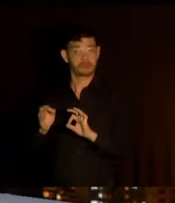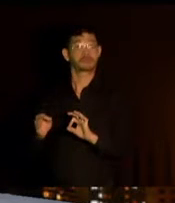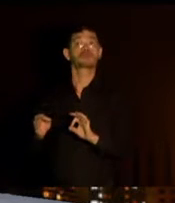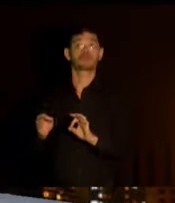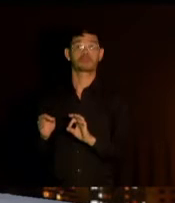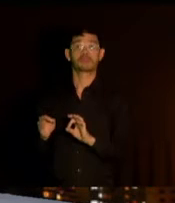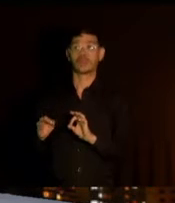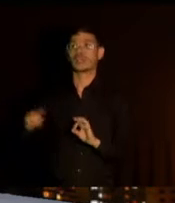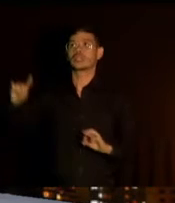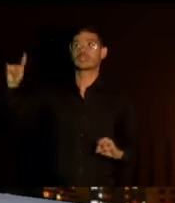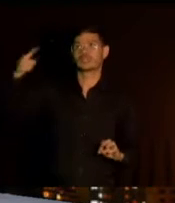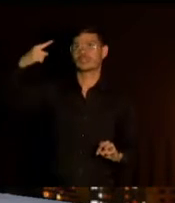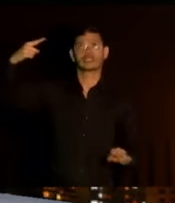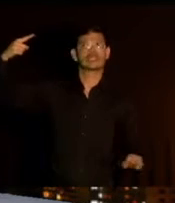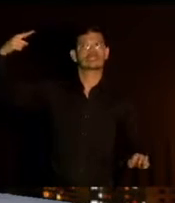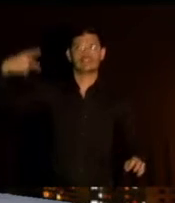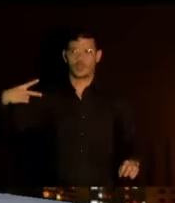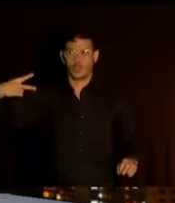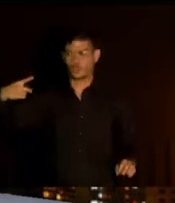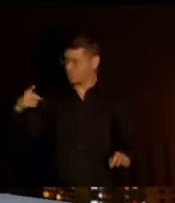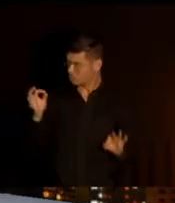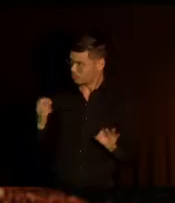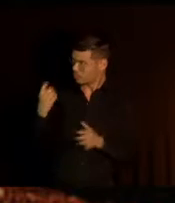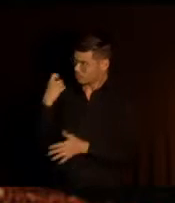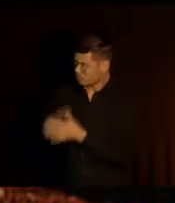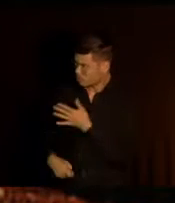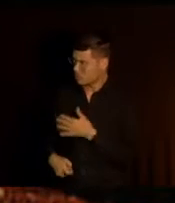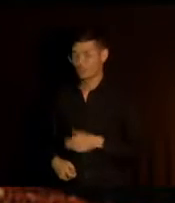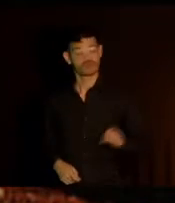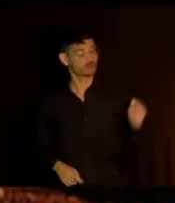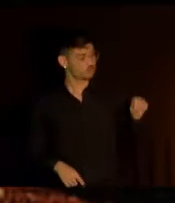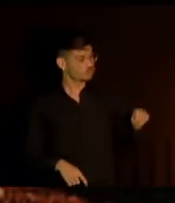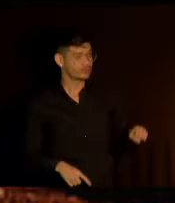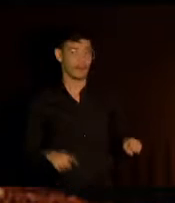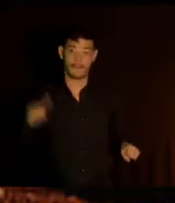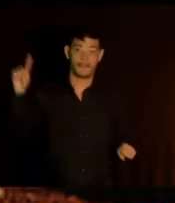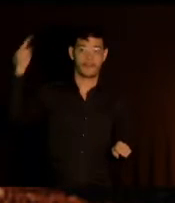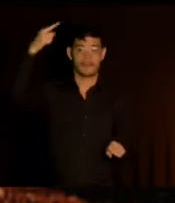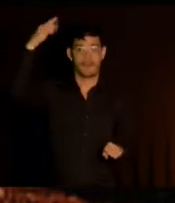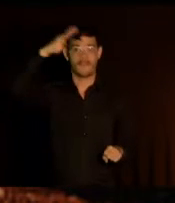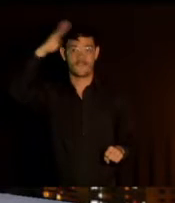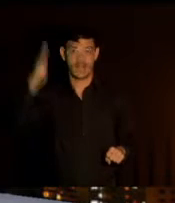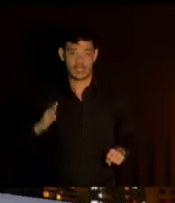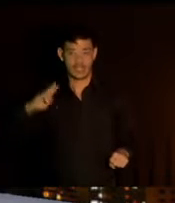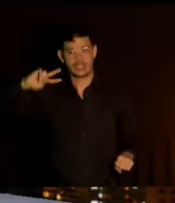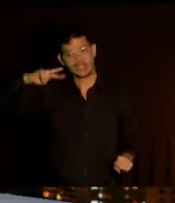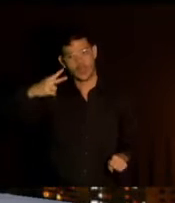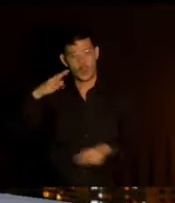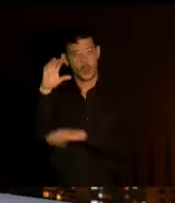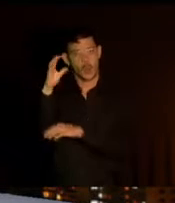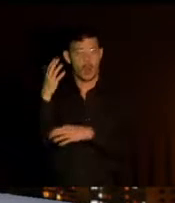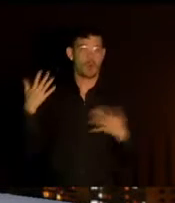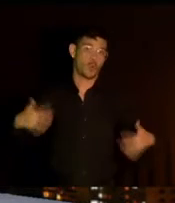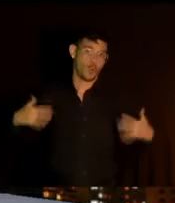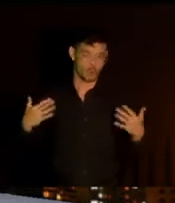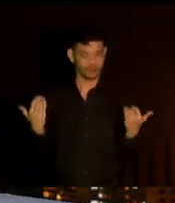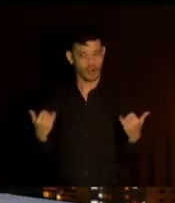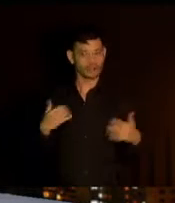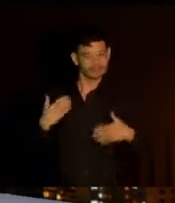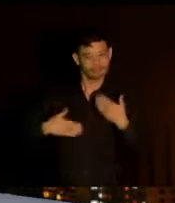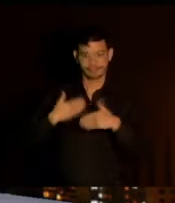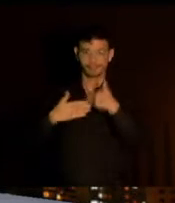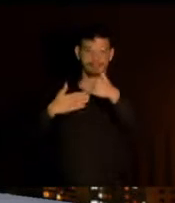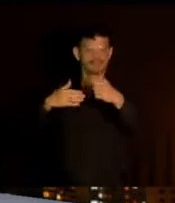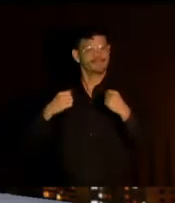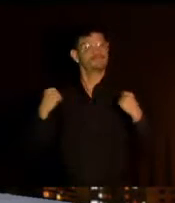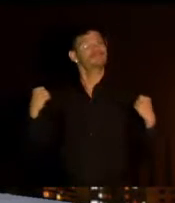lugar. Me corrige usted, presidente. Total, segundo lugar. Después de Brasil, pero estamos convirtiéndonos en esa potencia y precisamente